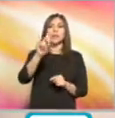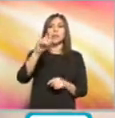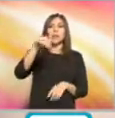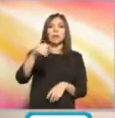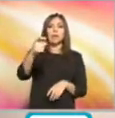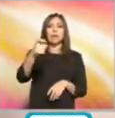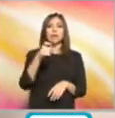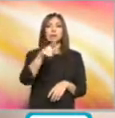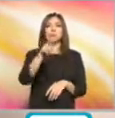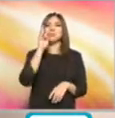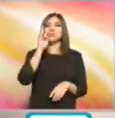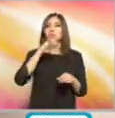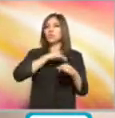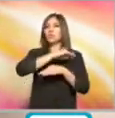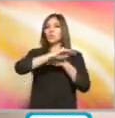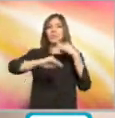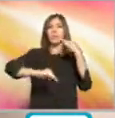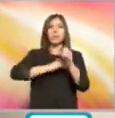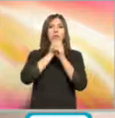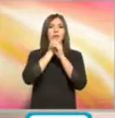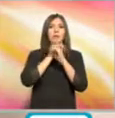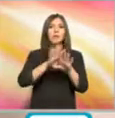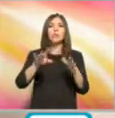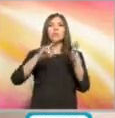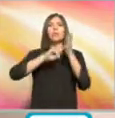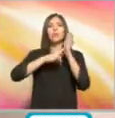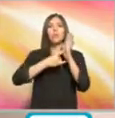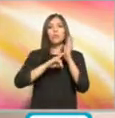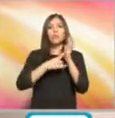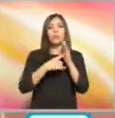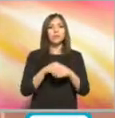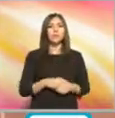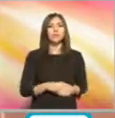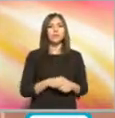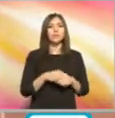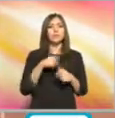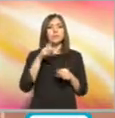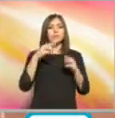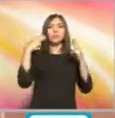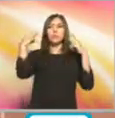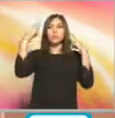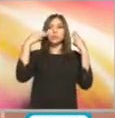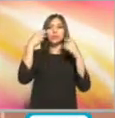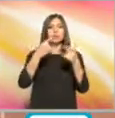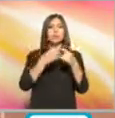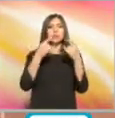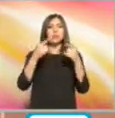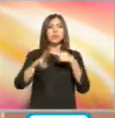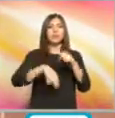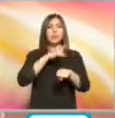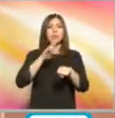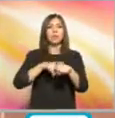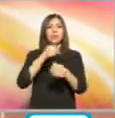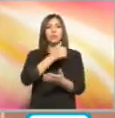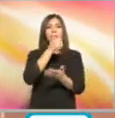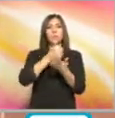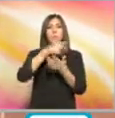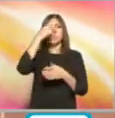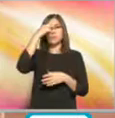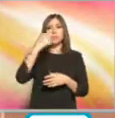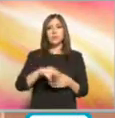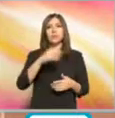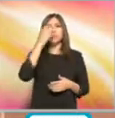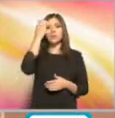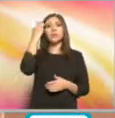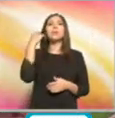MHNCA-CDMX y ahí tienen toda la información de horarios. Museo de Historia Natural de la Ciudad. De la Ciudad de México. También